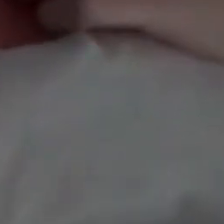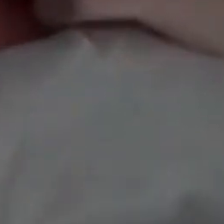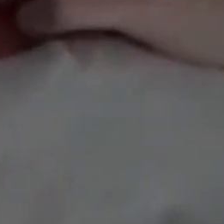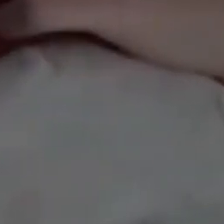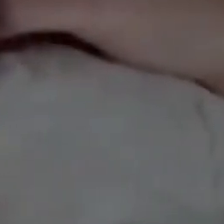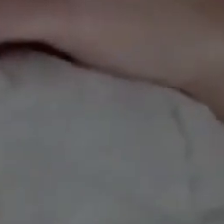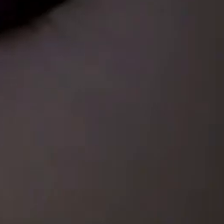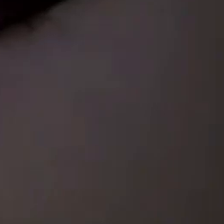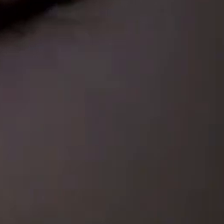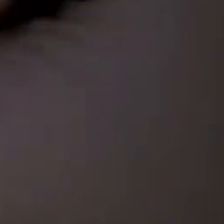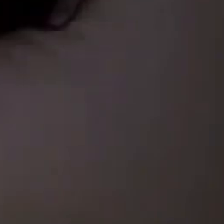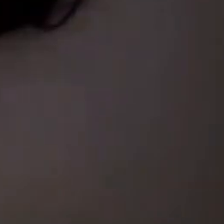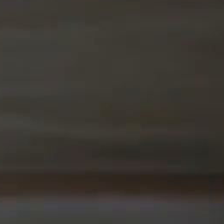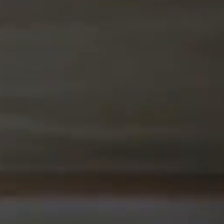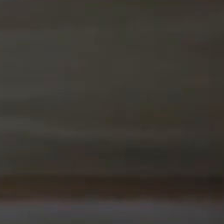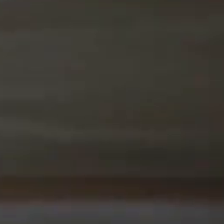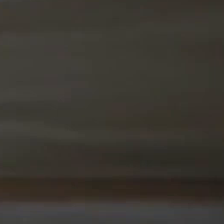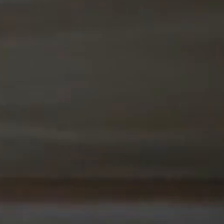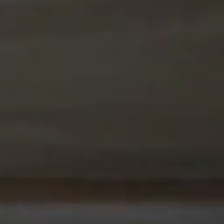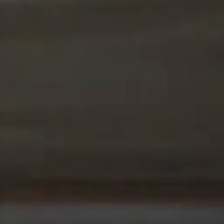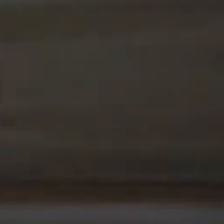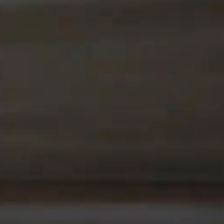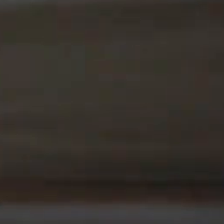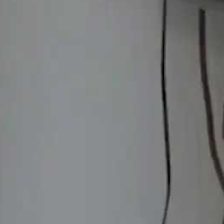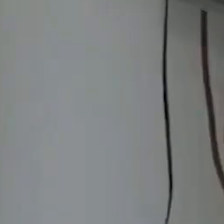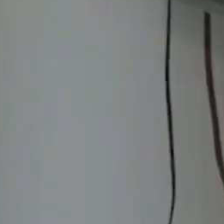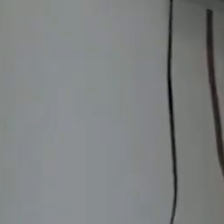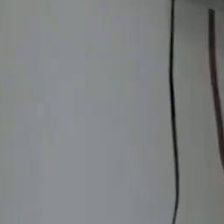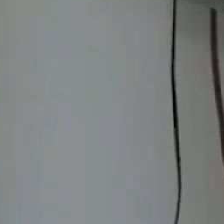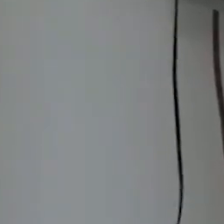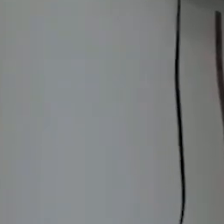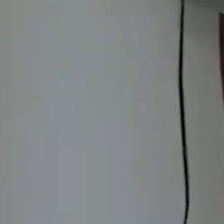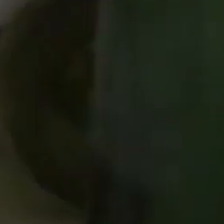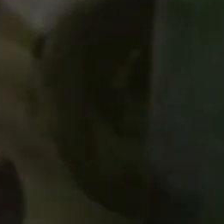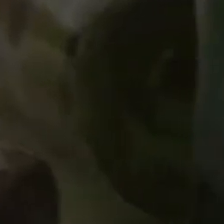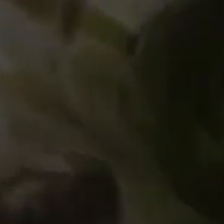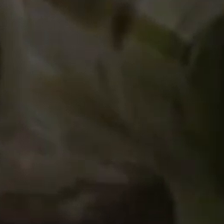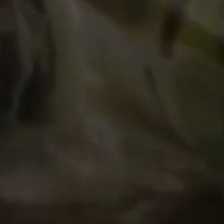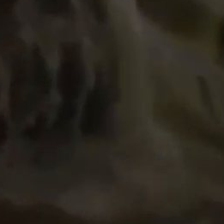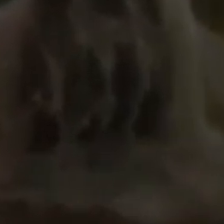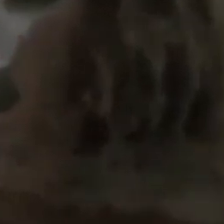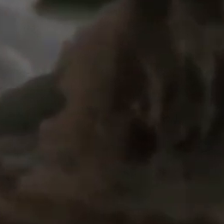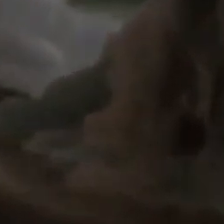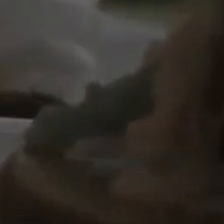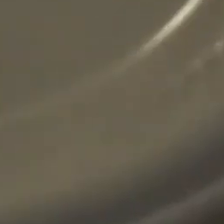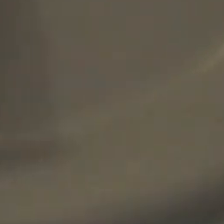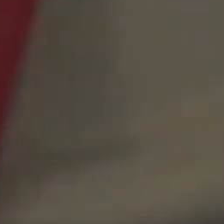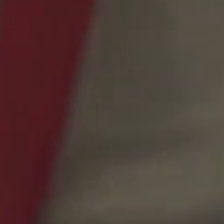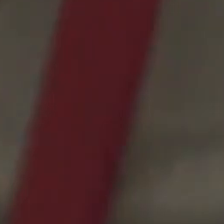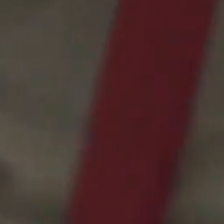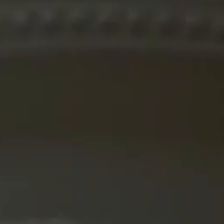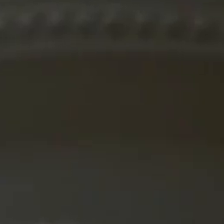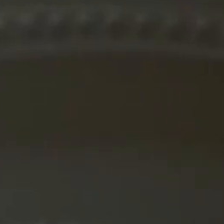Es un poco de